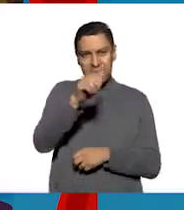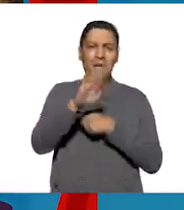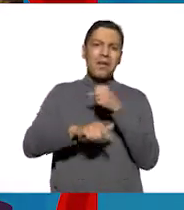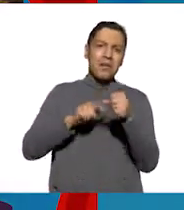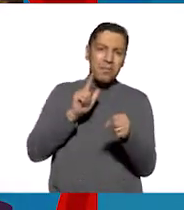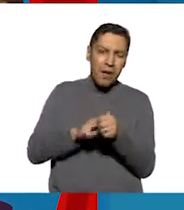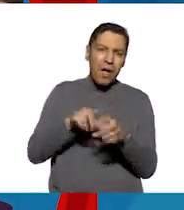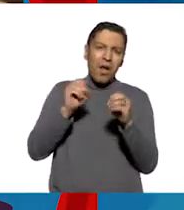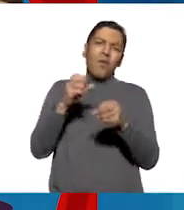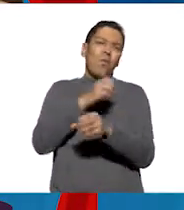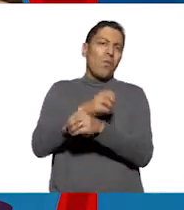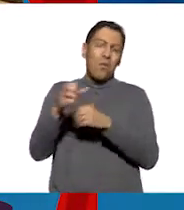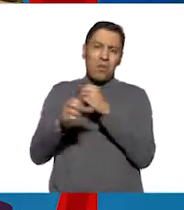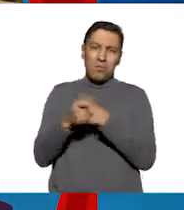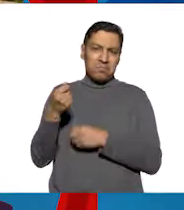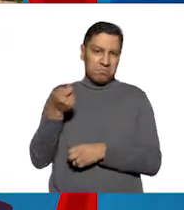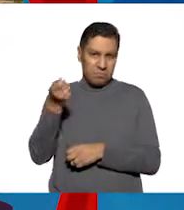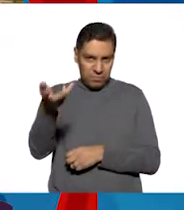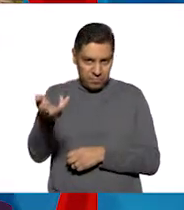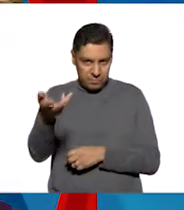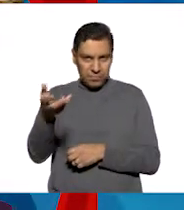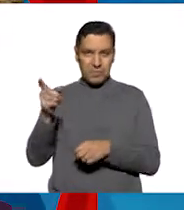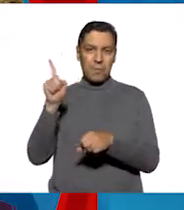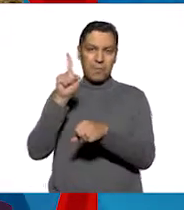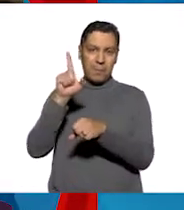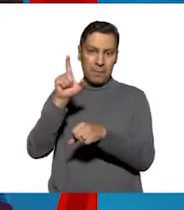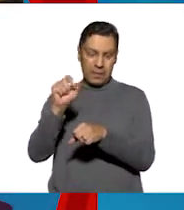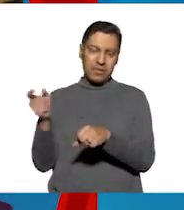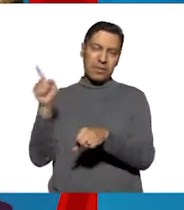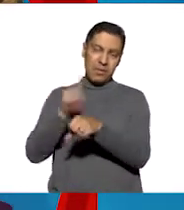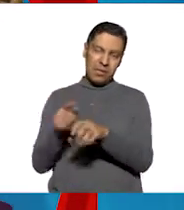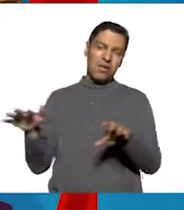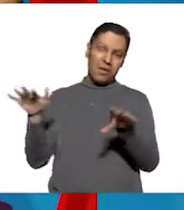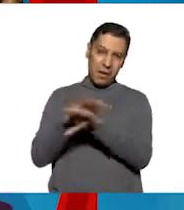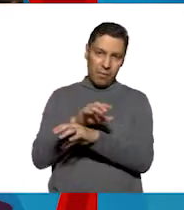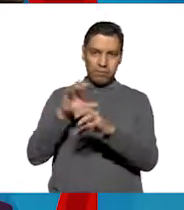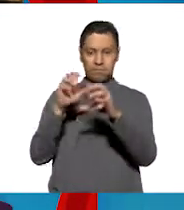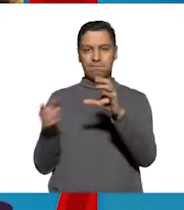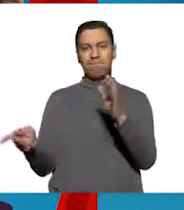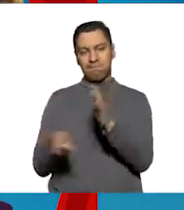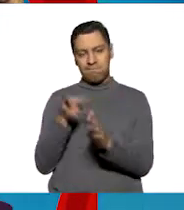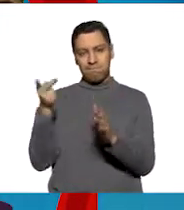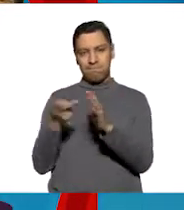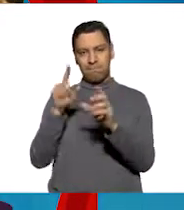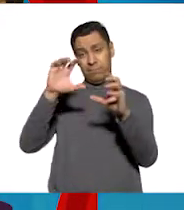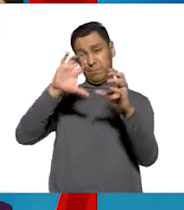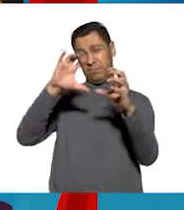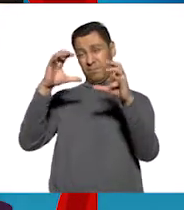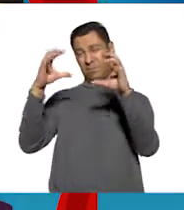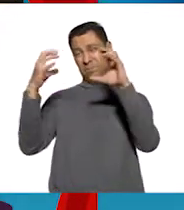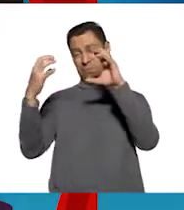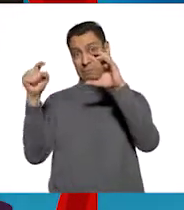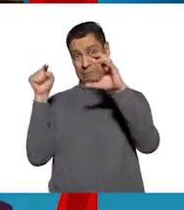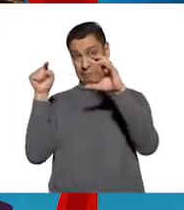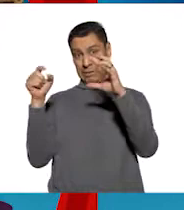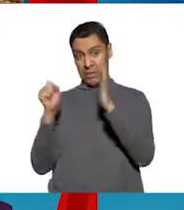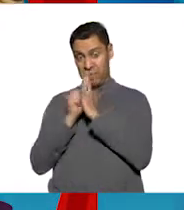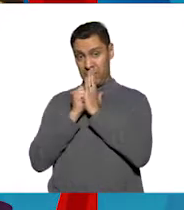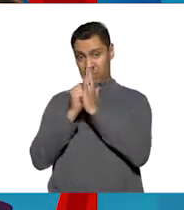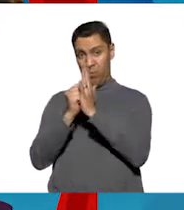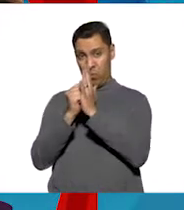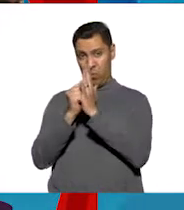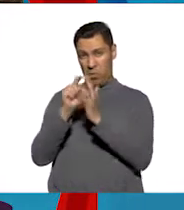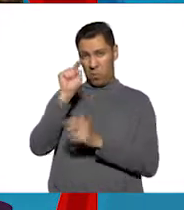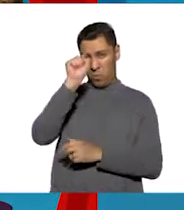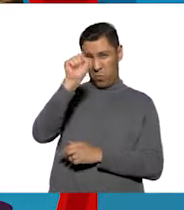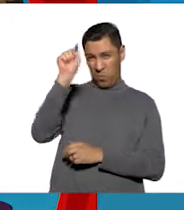o a una cosa, ¿no? Alrededor de esta tenemos otra banda en la que vemos un símbolo que son 5